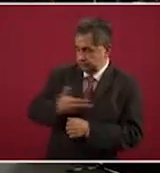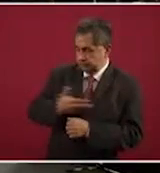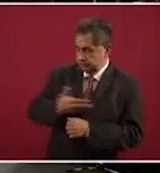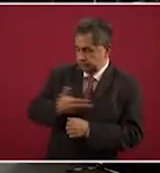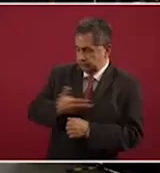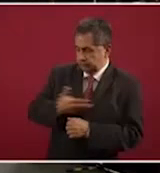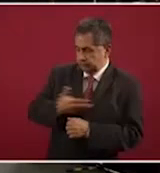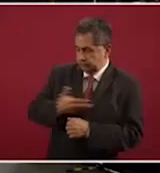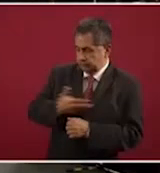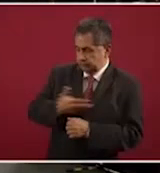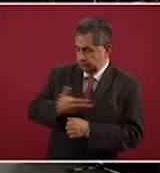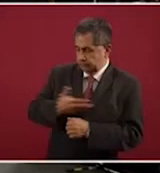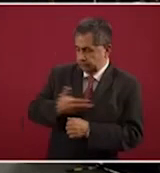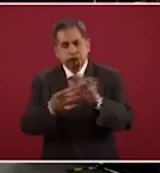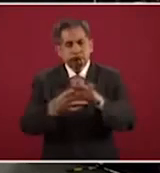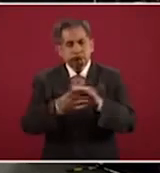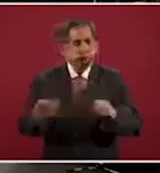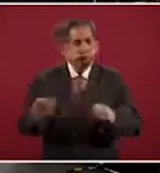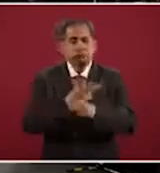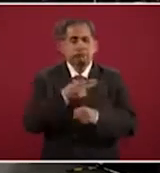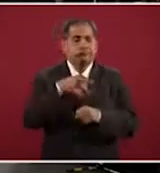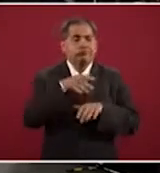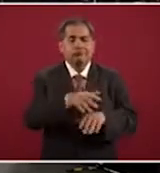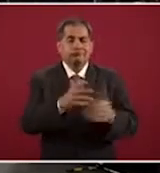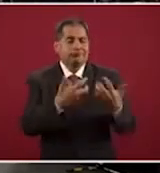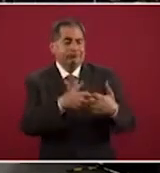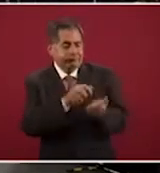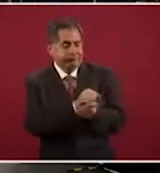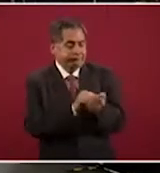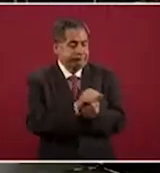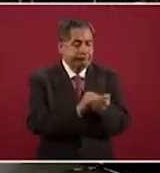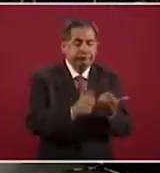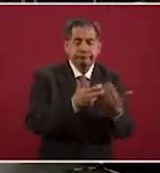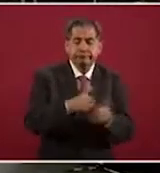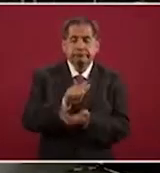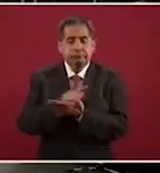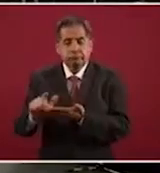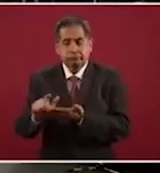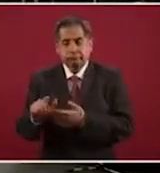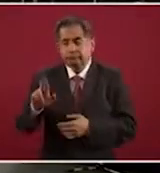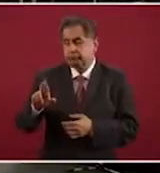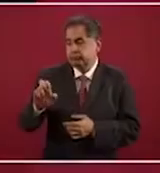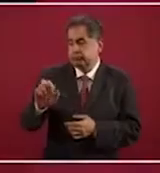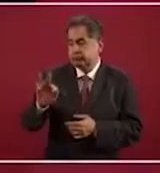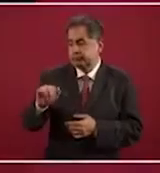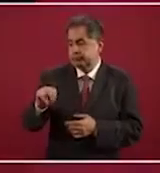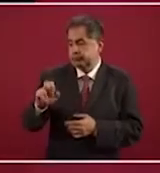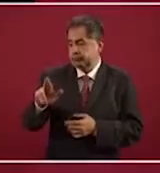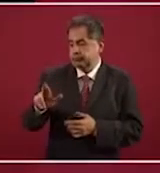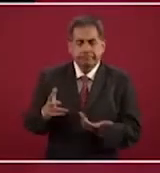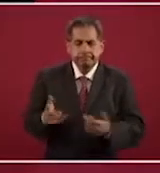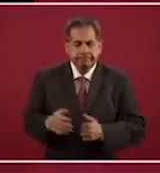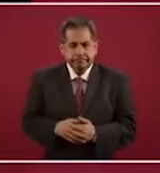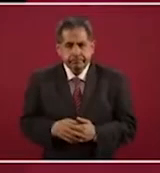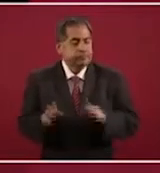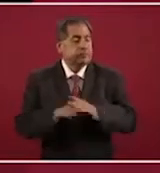voy a reportar sobre el proceso de refinación voy a iniciar como vamos con las rehabilitaciones de